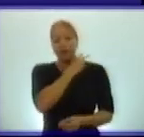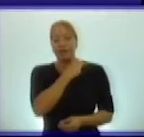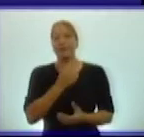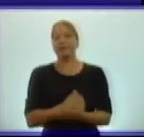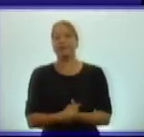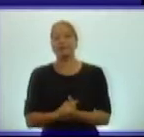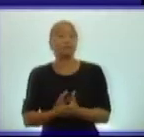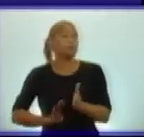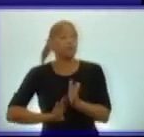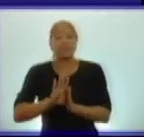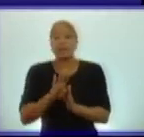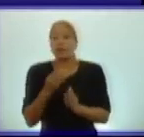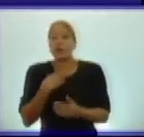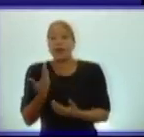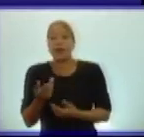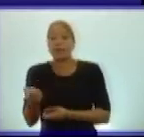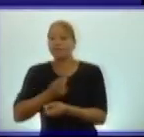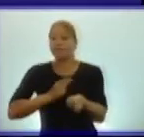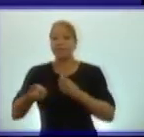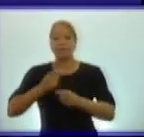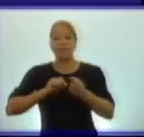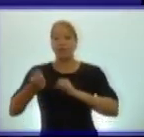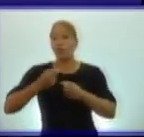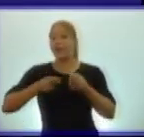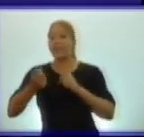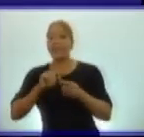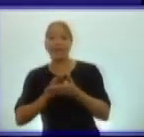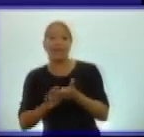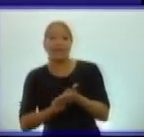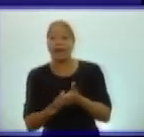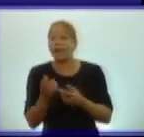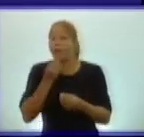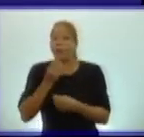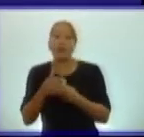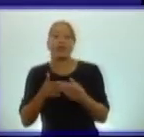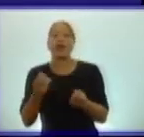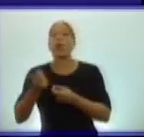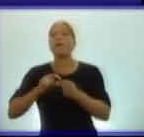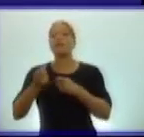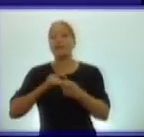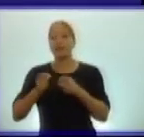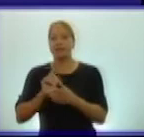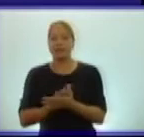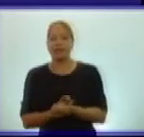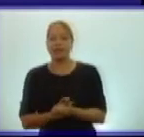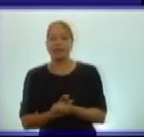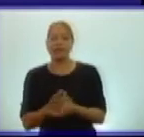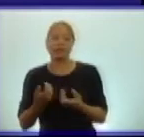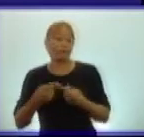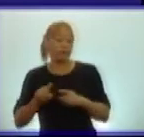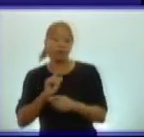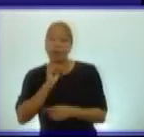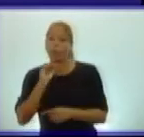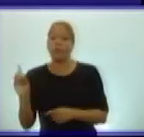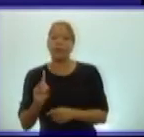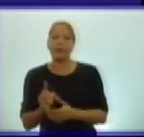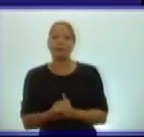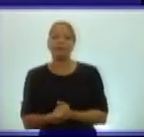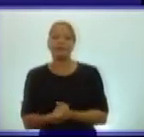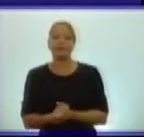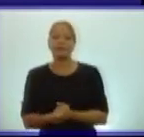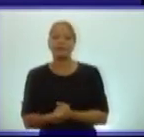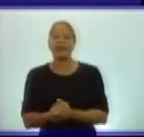se desarrollara el comercio entre los distintos señoríos. Y cuando se comercializaba algo, ustedes recordarán que lo más que